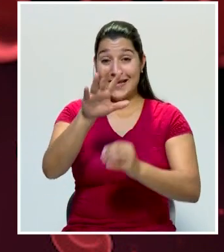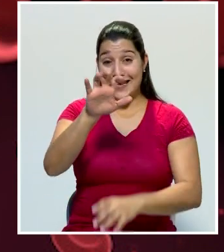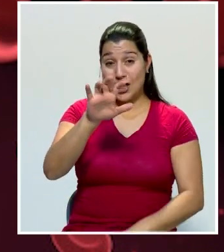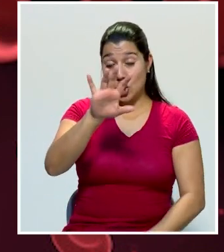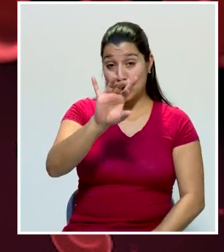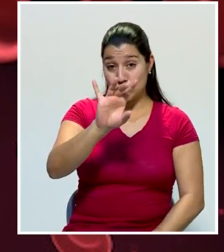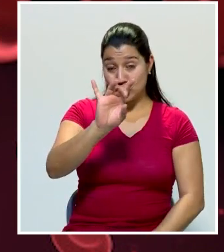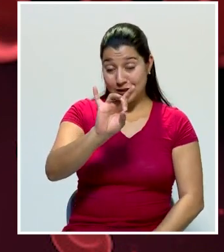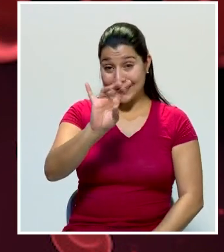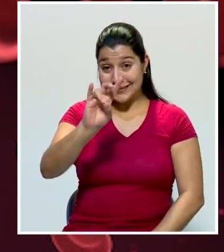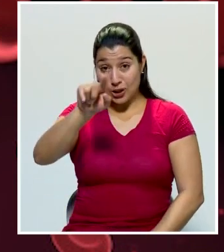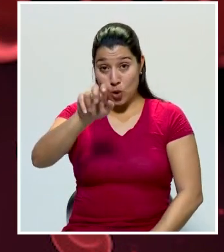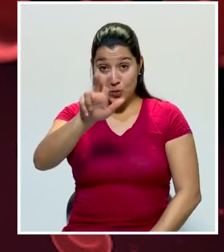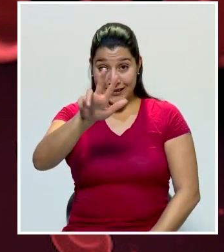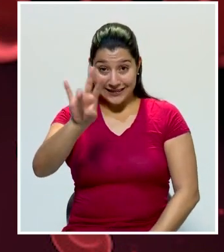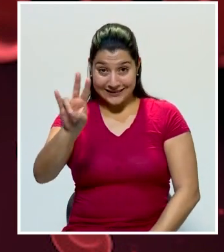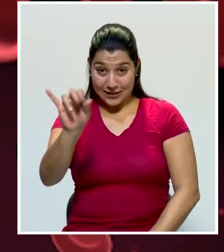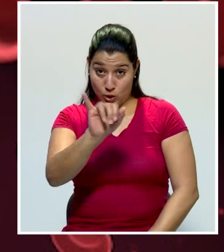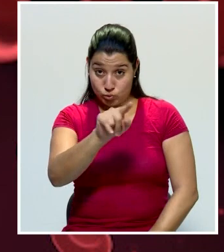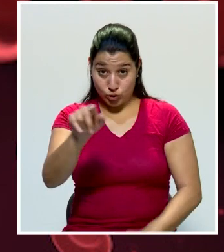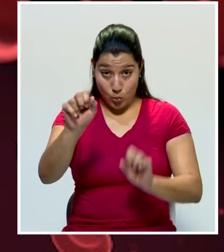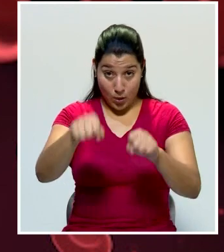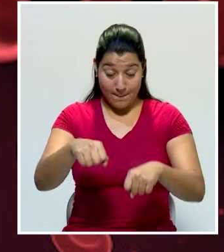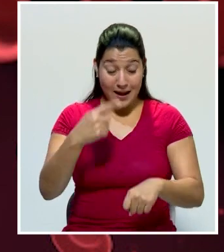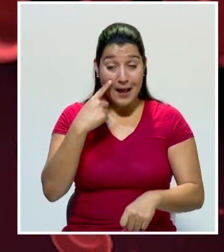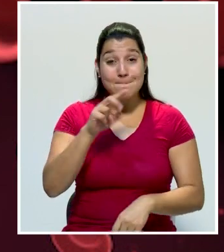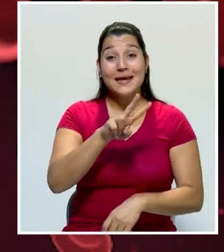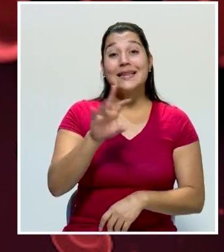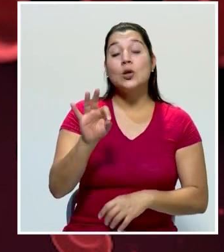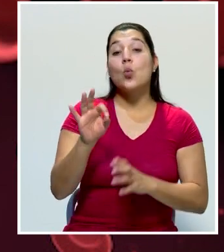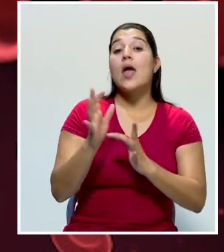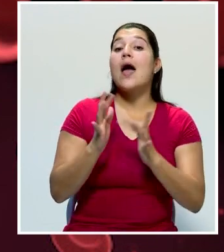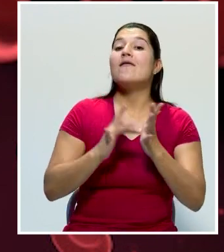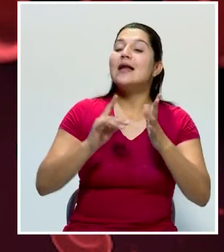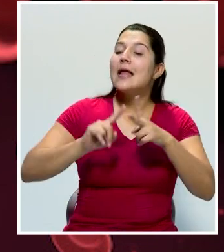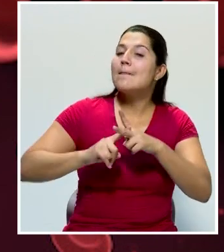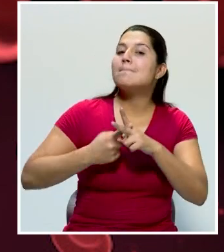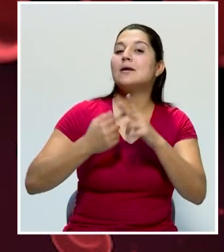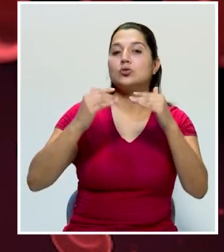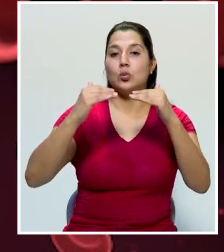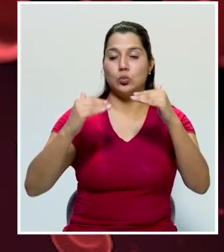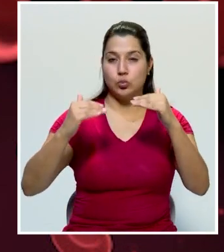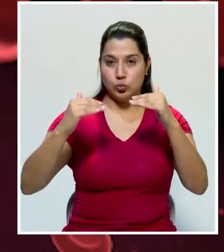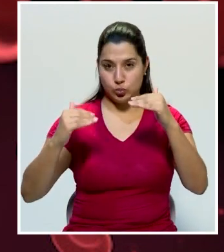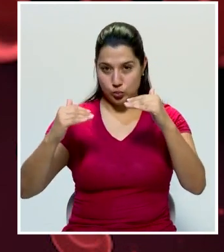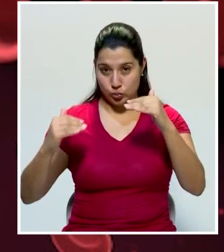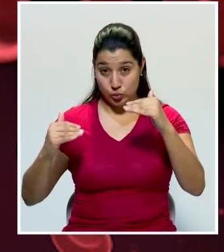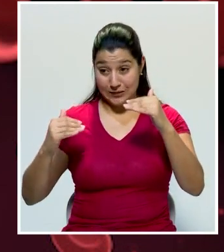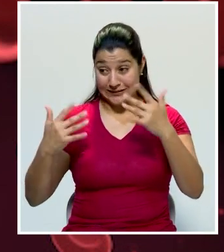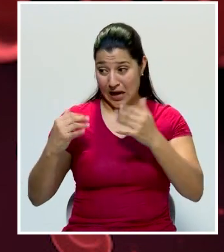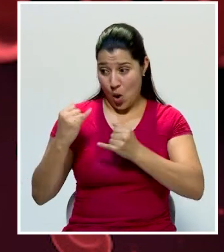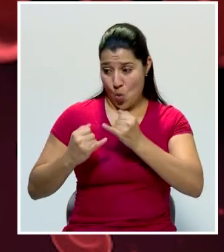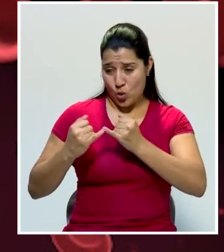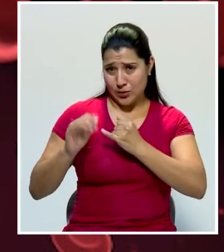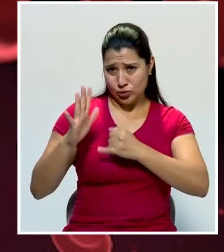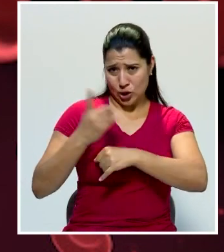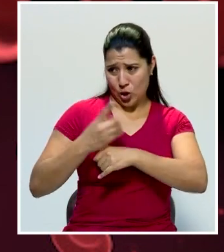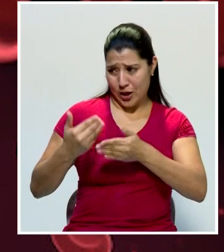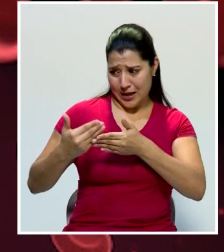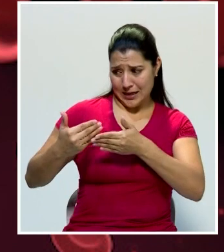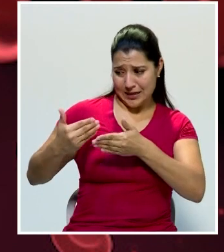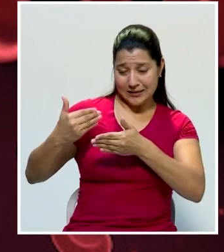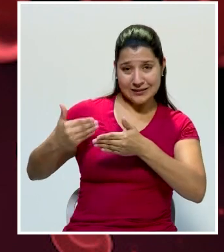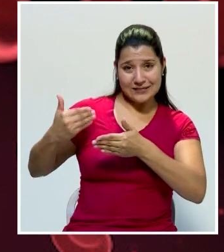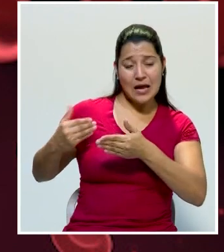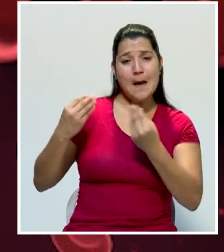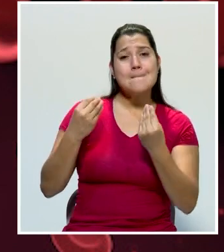587.37 colones, como se observa en pantalla. El 29 de abril se empezó a estabilizar su precio y en los últimos 5 días el precio de